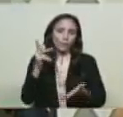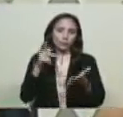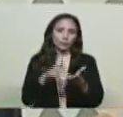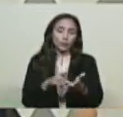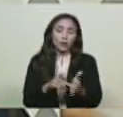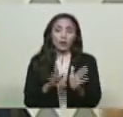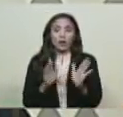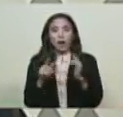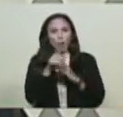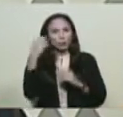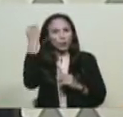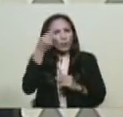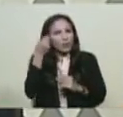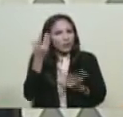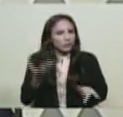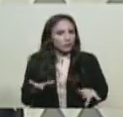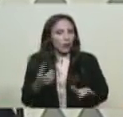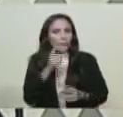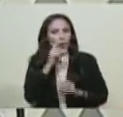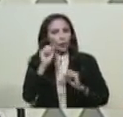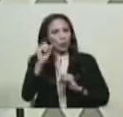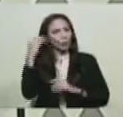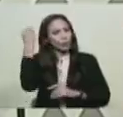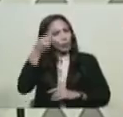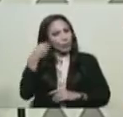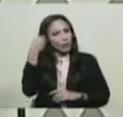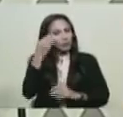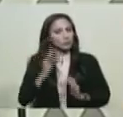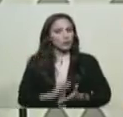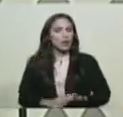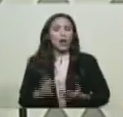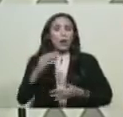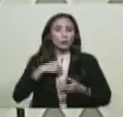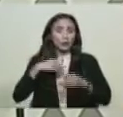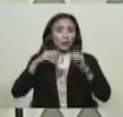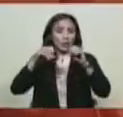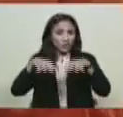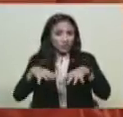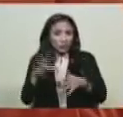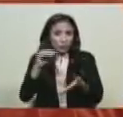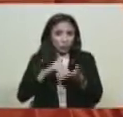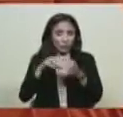su postura en ese sentido? ¿Cómo analiza este nuevo rechazo? Bueno,